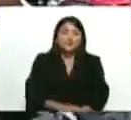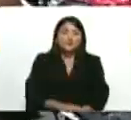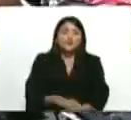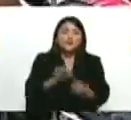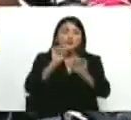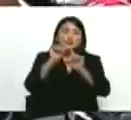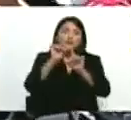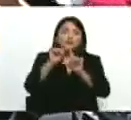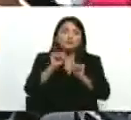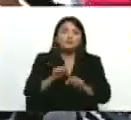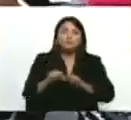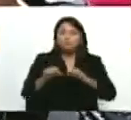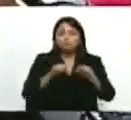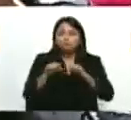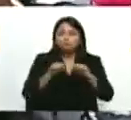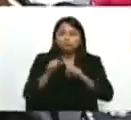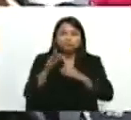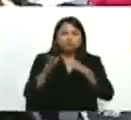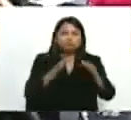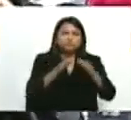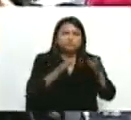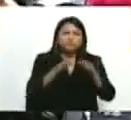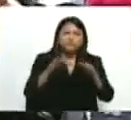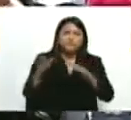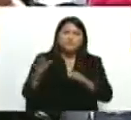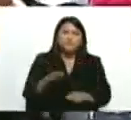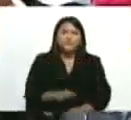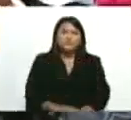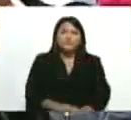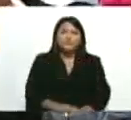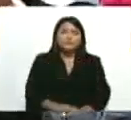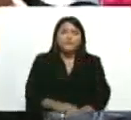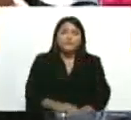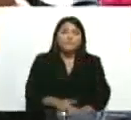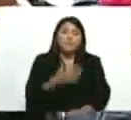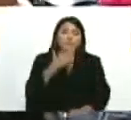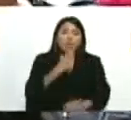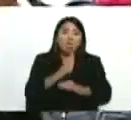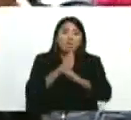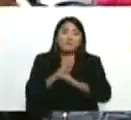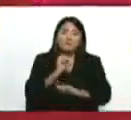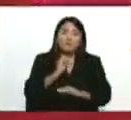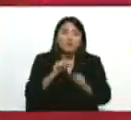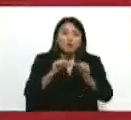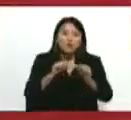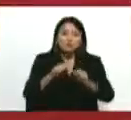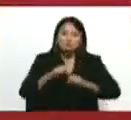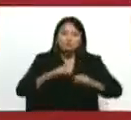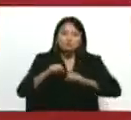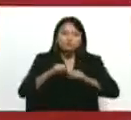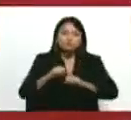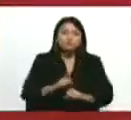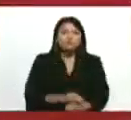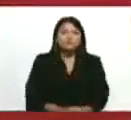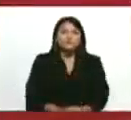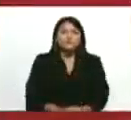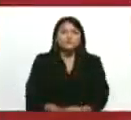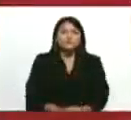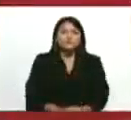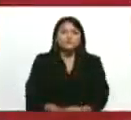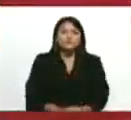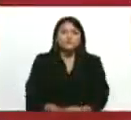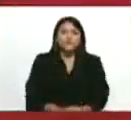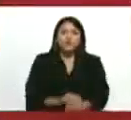Es el partido en movimiento. Es el partido que no se detiene, es el partido que garantiza la continuidad